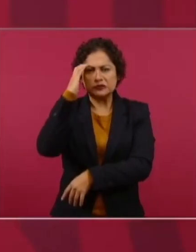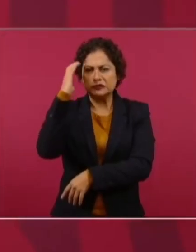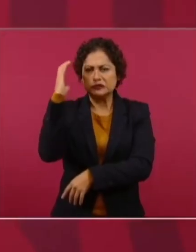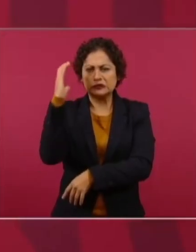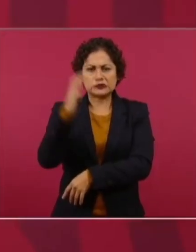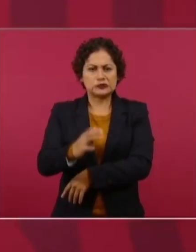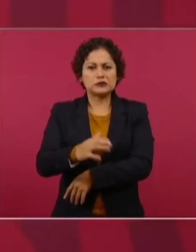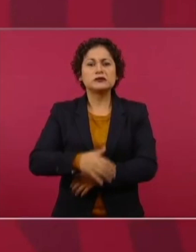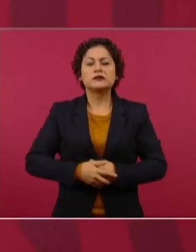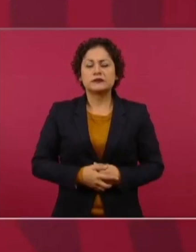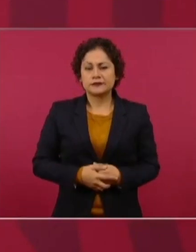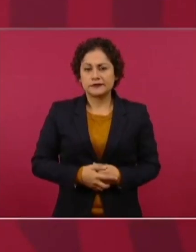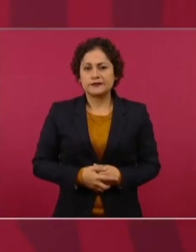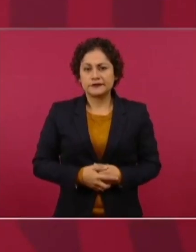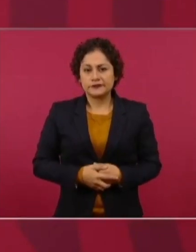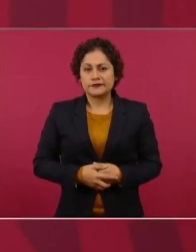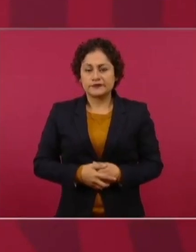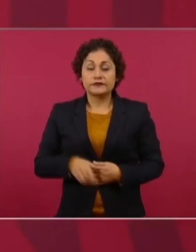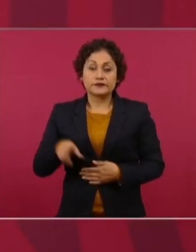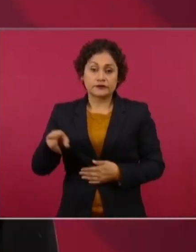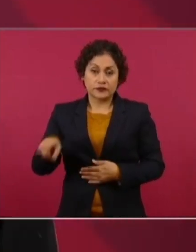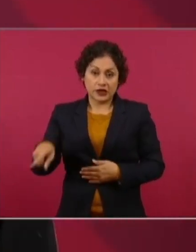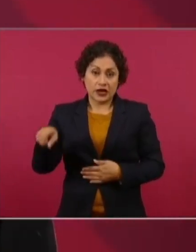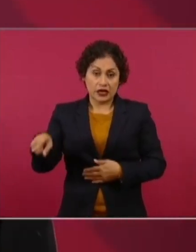Ahí estuvo preso